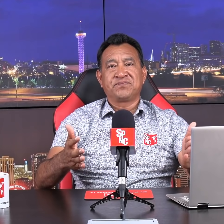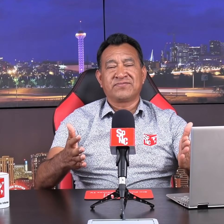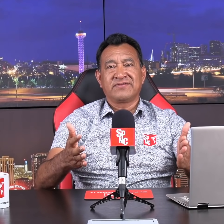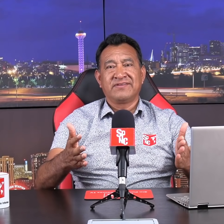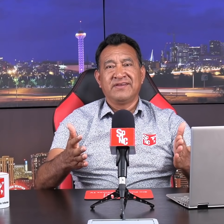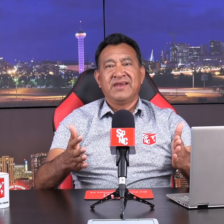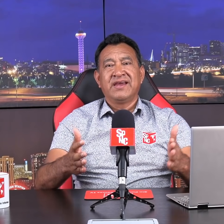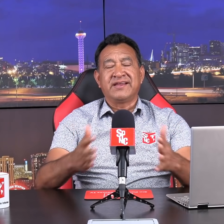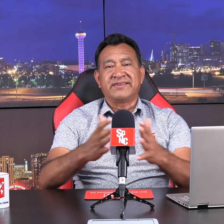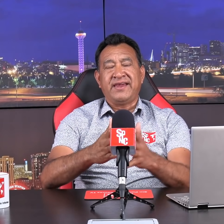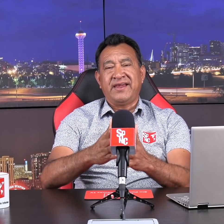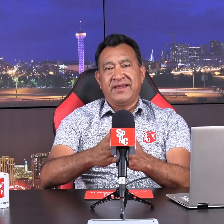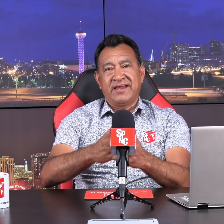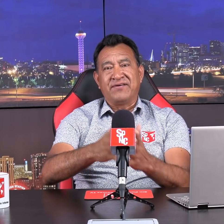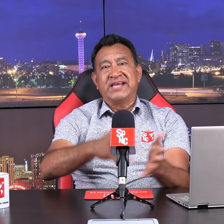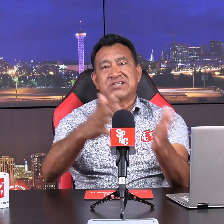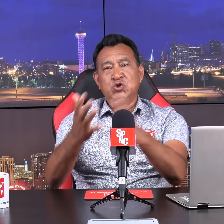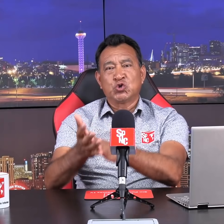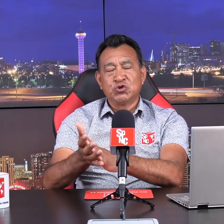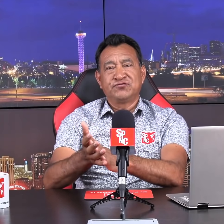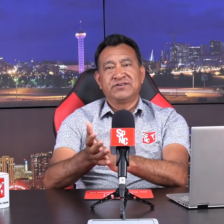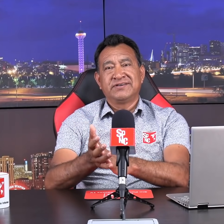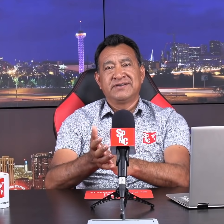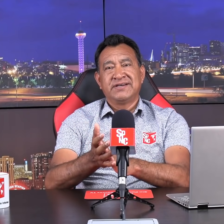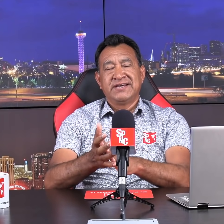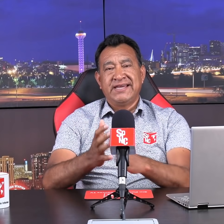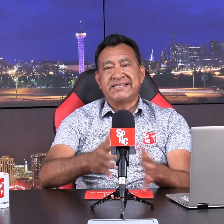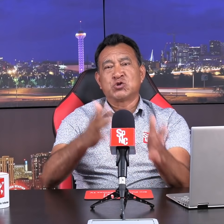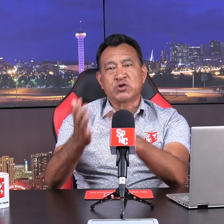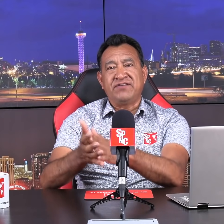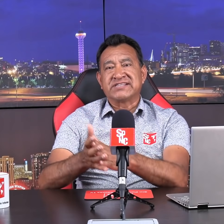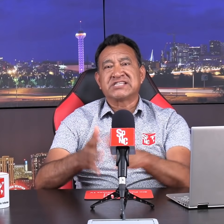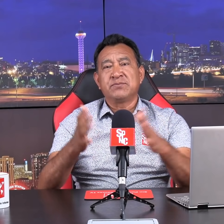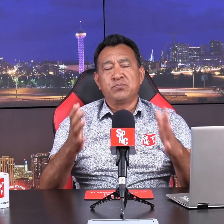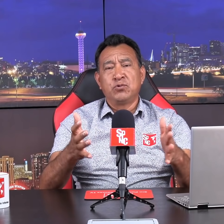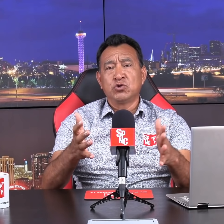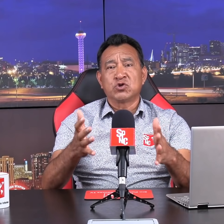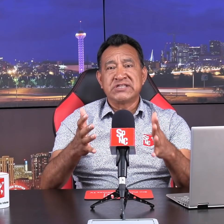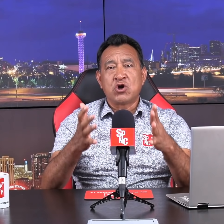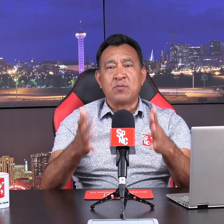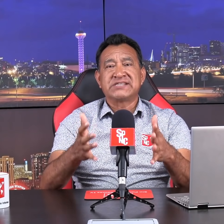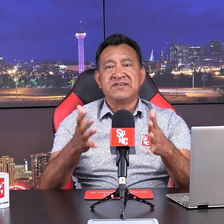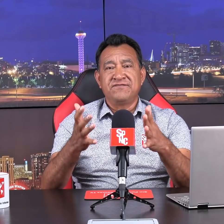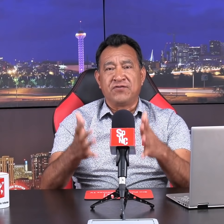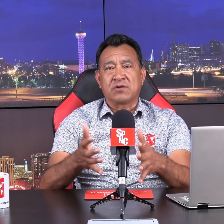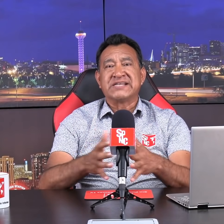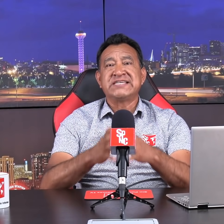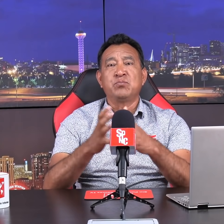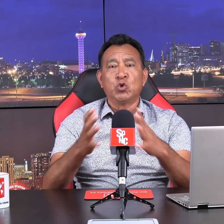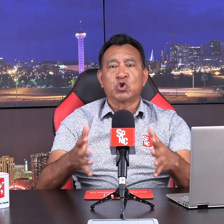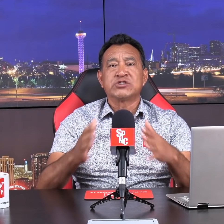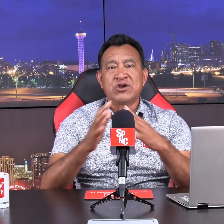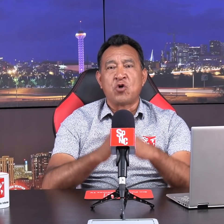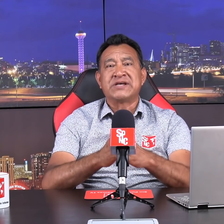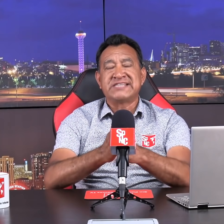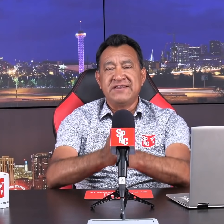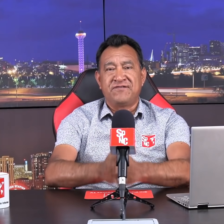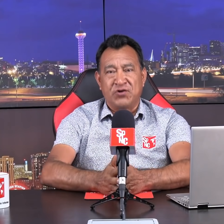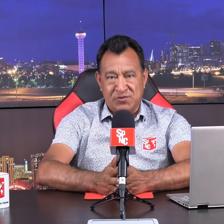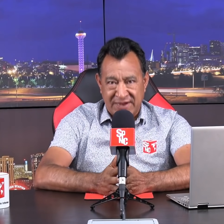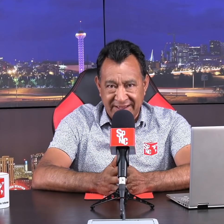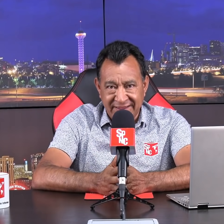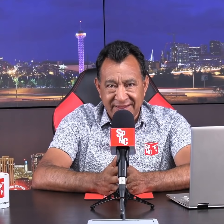invito que vayas a YouTube y te suscribas a Sin Puntos Ni Comas Informa. Sin Puntos Ni